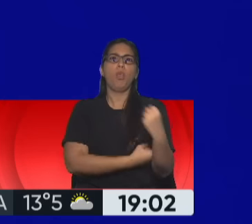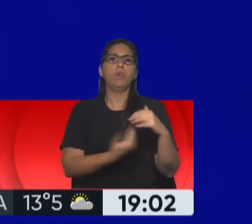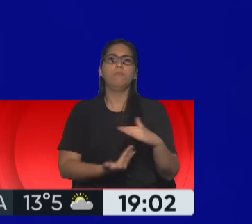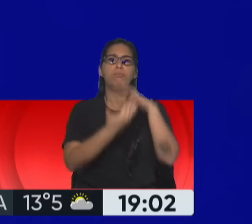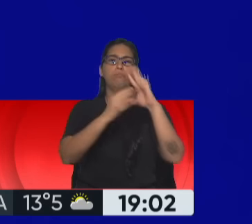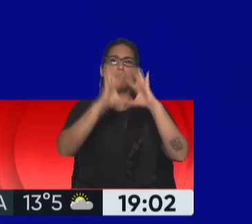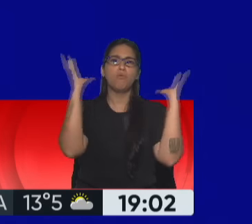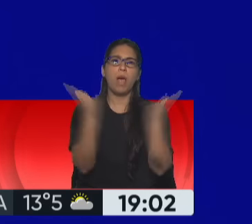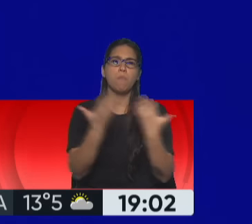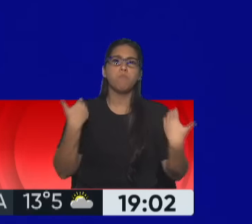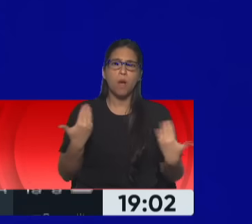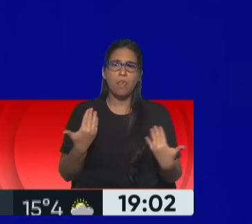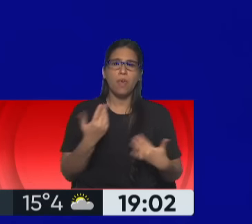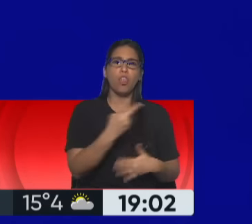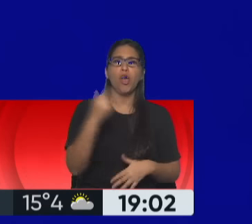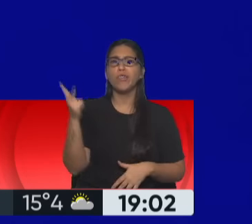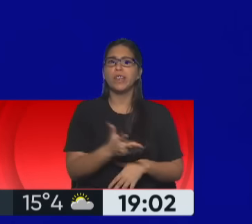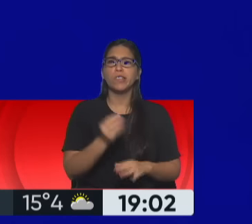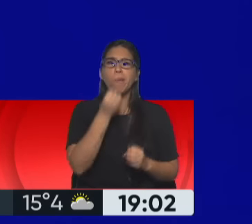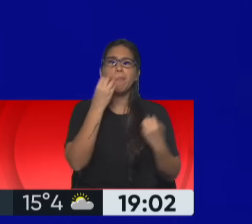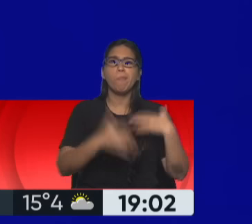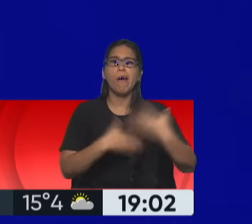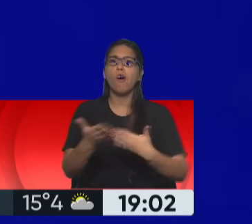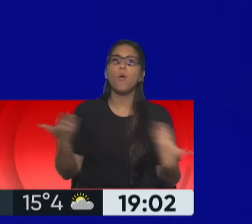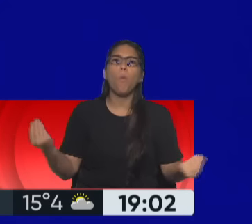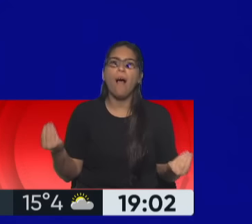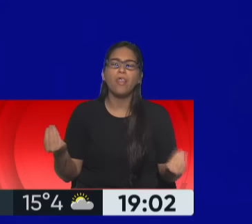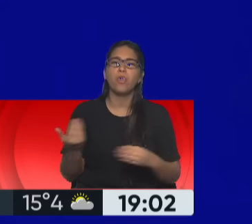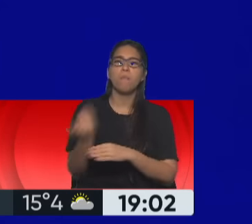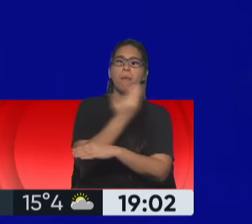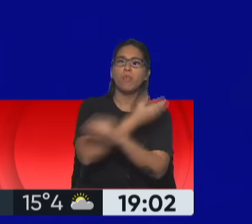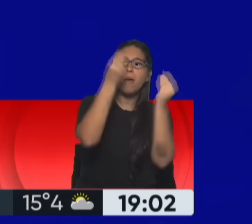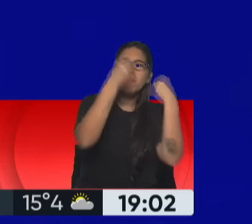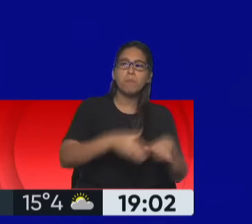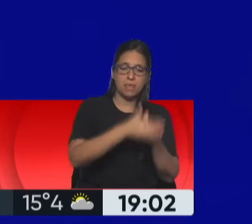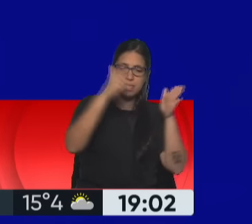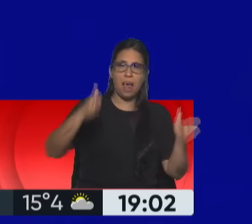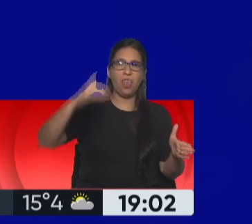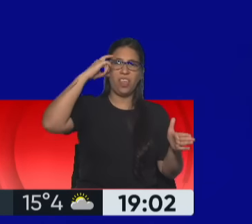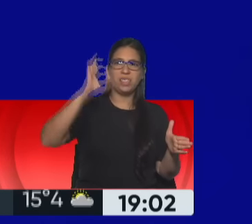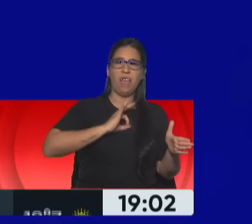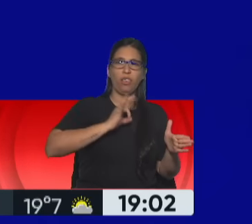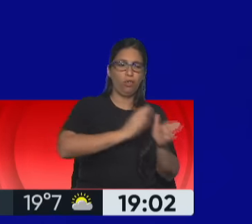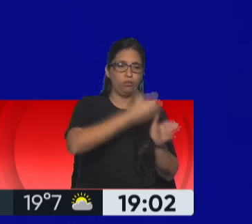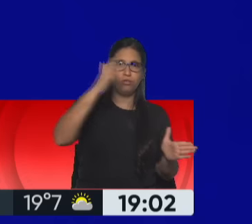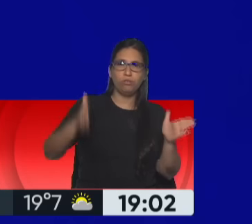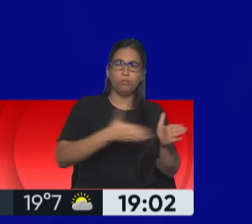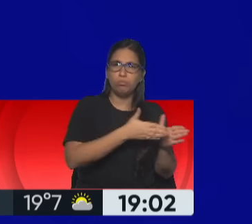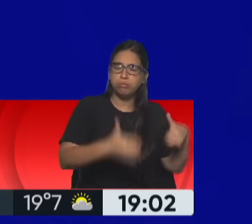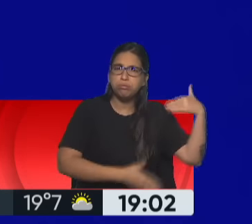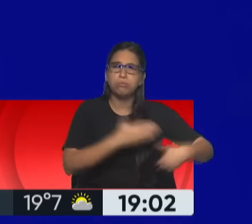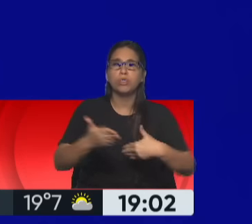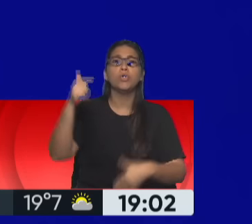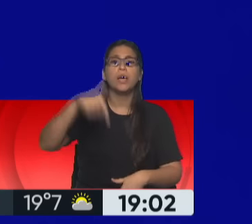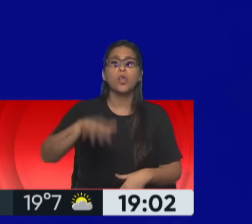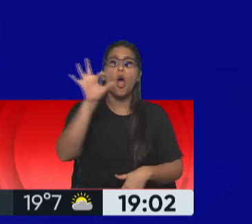donde 2/3 de esa mejora ocurre en el primer tercio, es decir, ocurre en 10 años. Por lo tanto, es una excelente